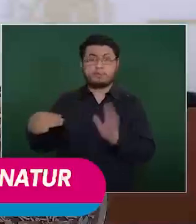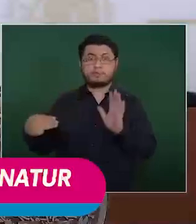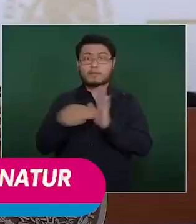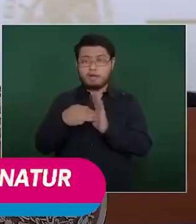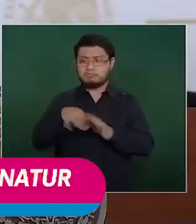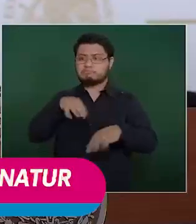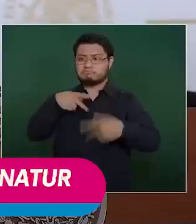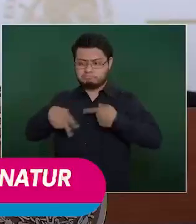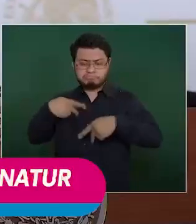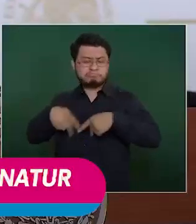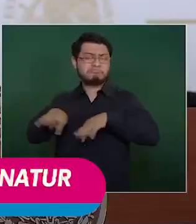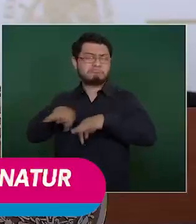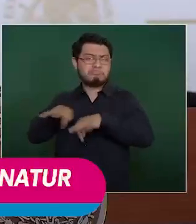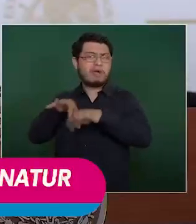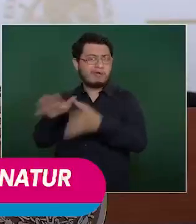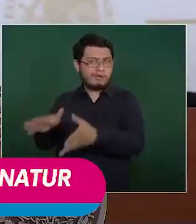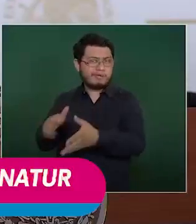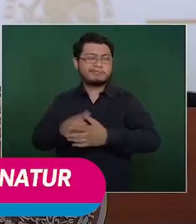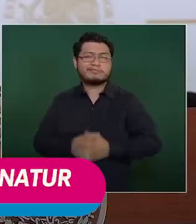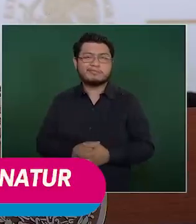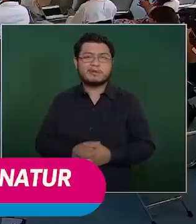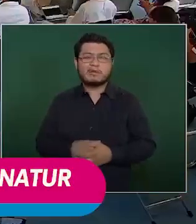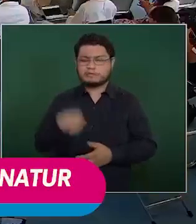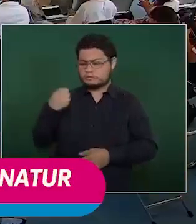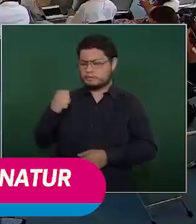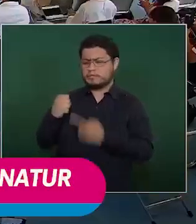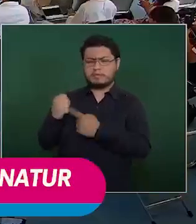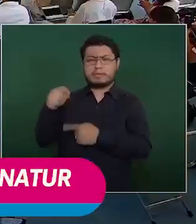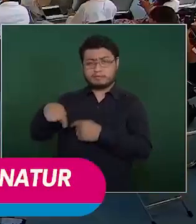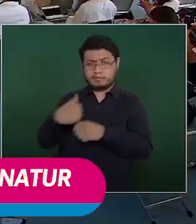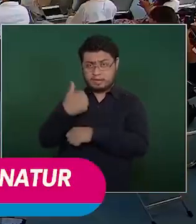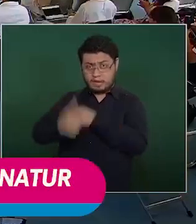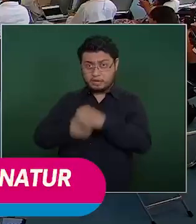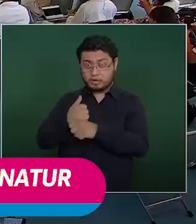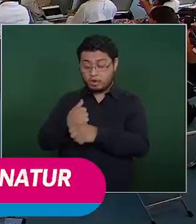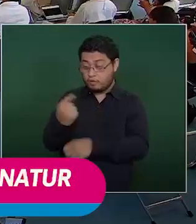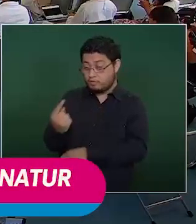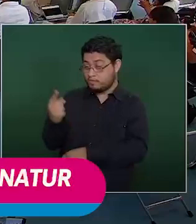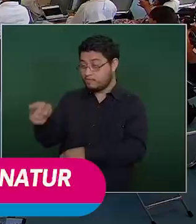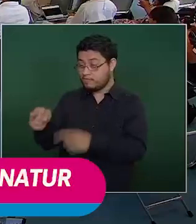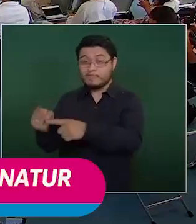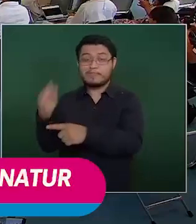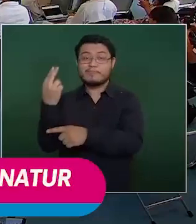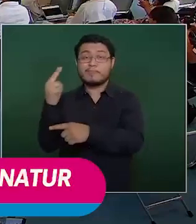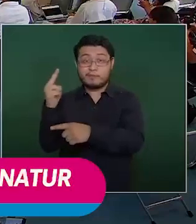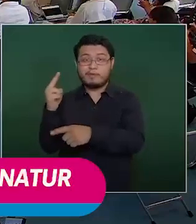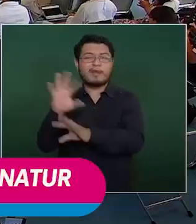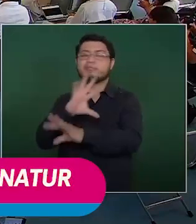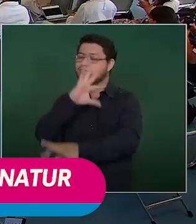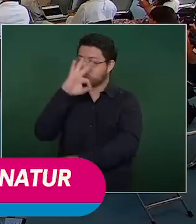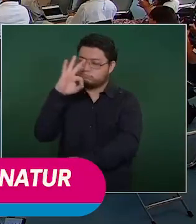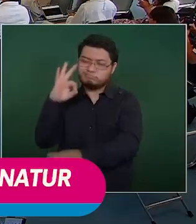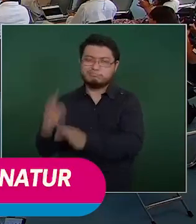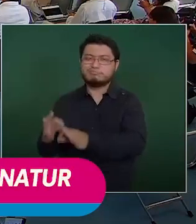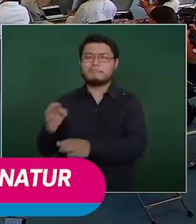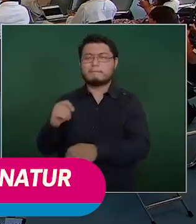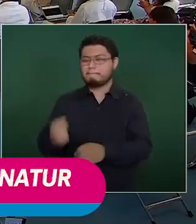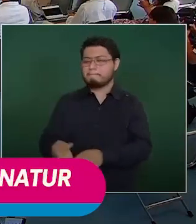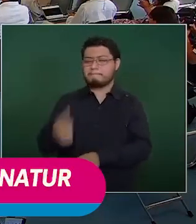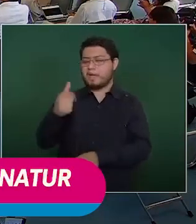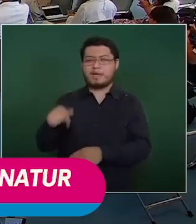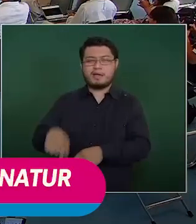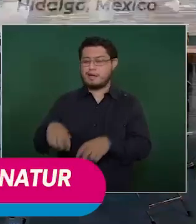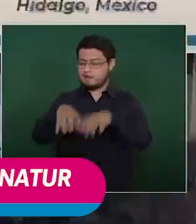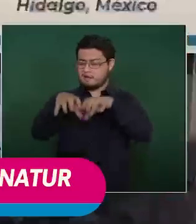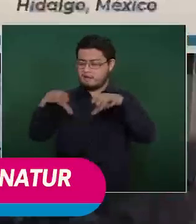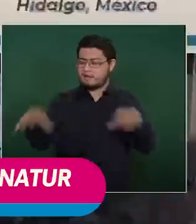La fabricación inició en septiembre de este año y en noviembre se tendrá la primera caja terminada y el primer tren se